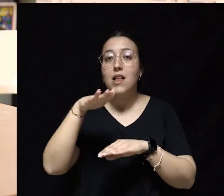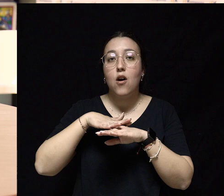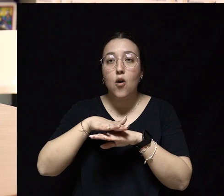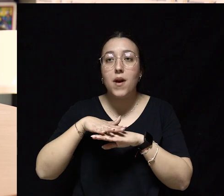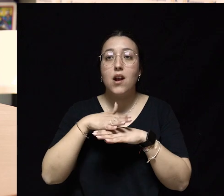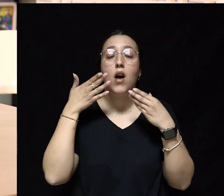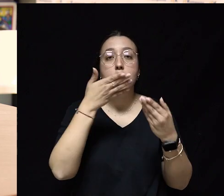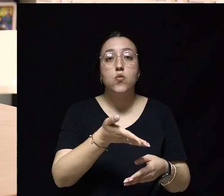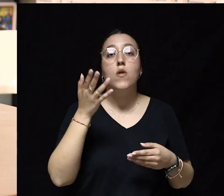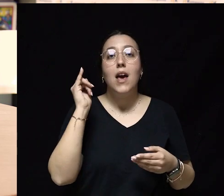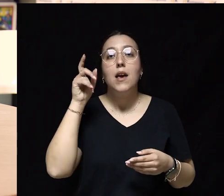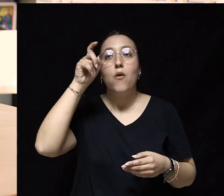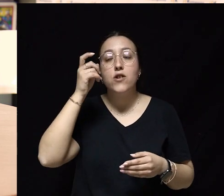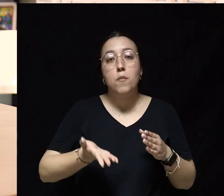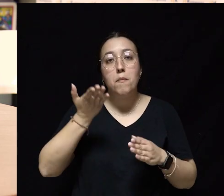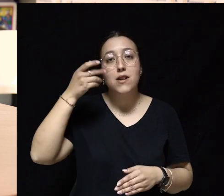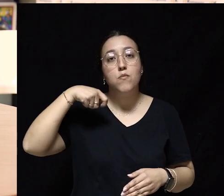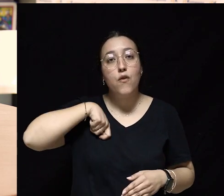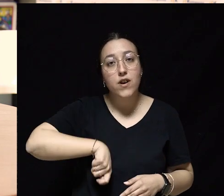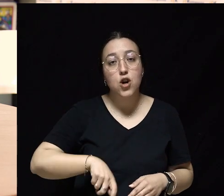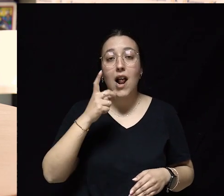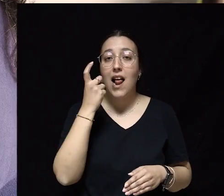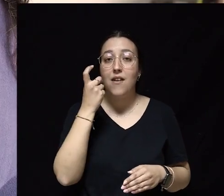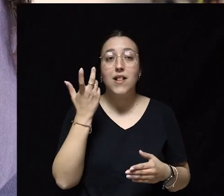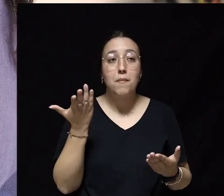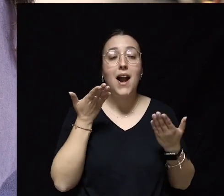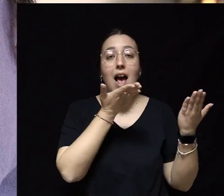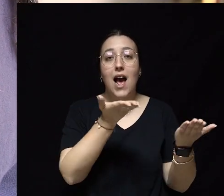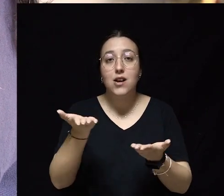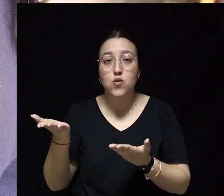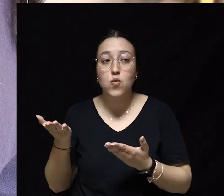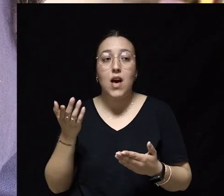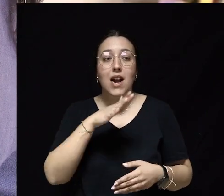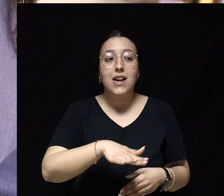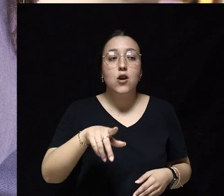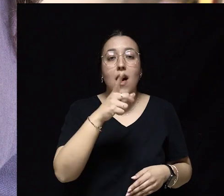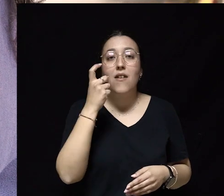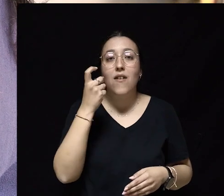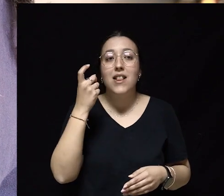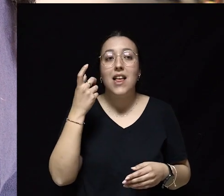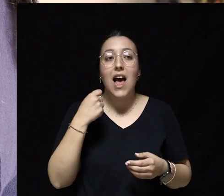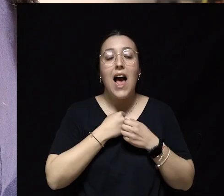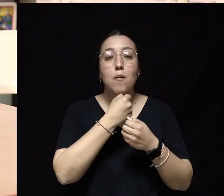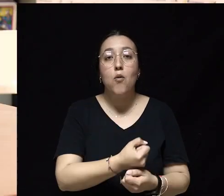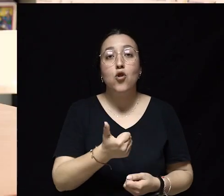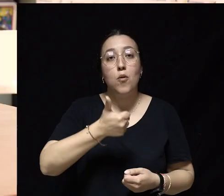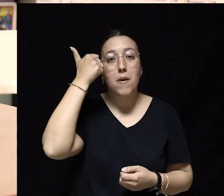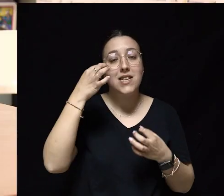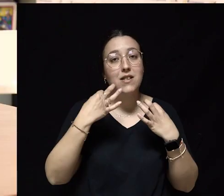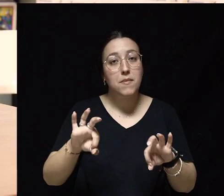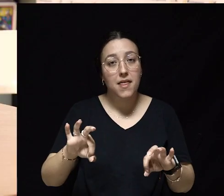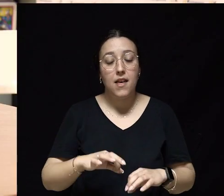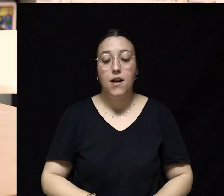recursos humanos, porque como yo digo, y he hablado con el centro de secundaria y los centros de secundaria, estos